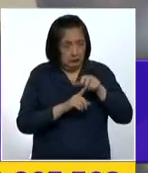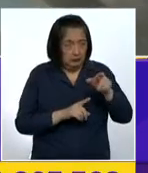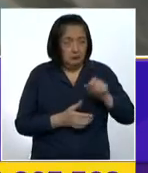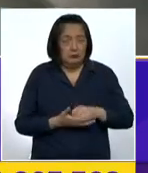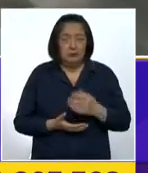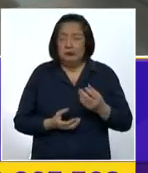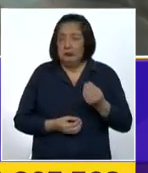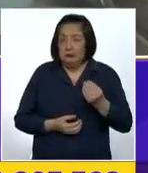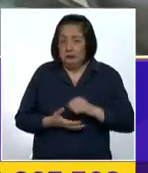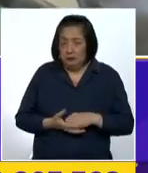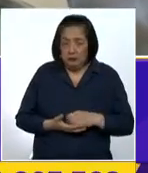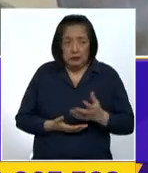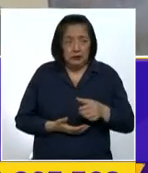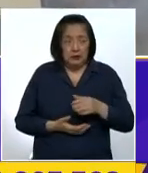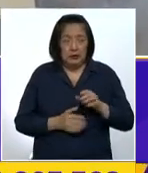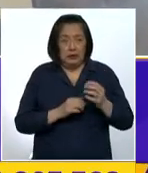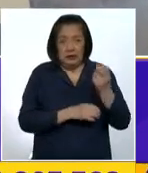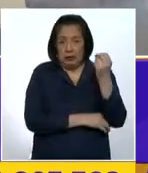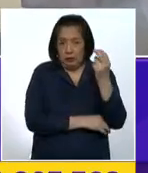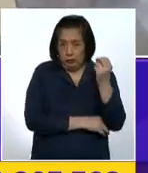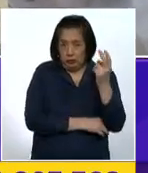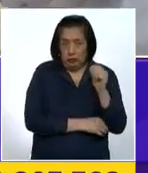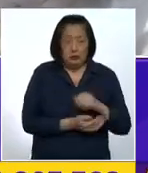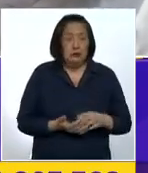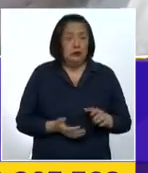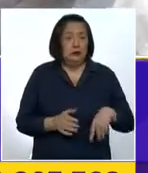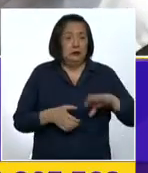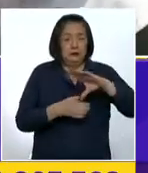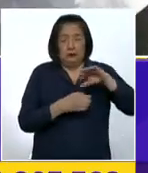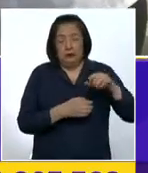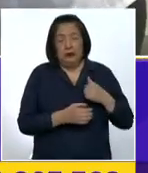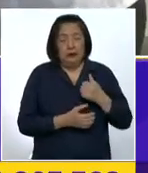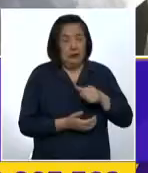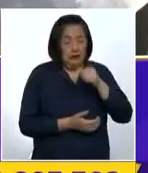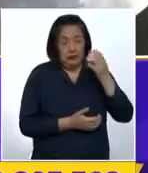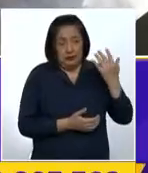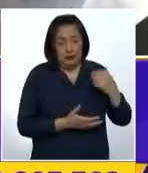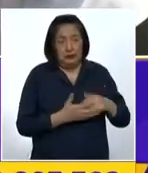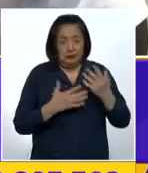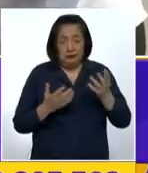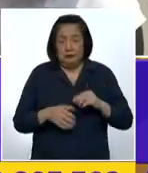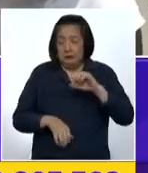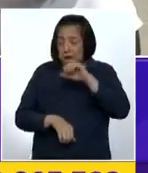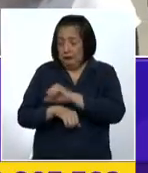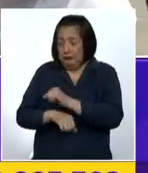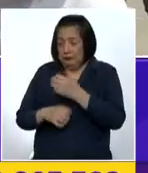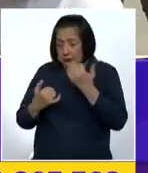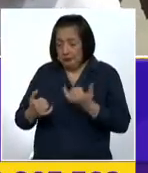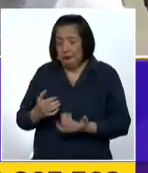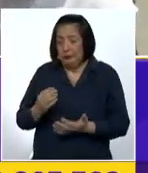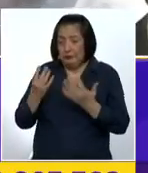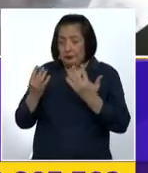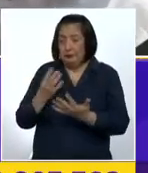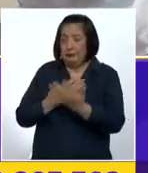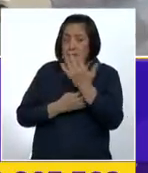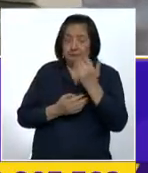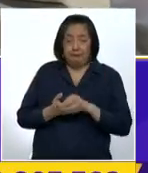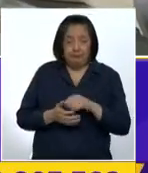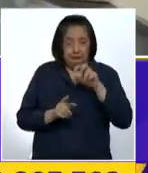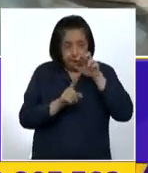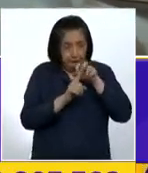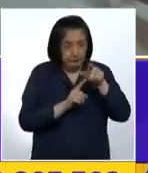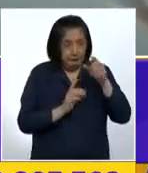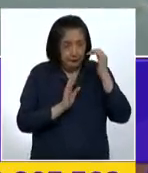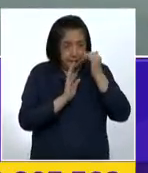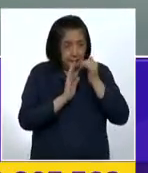que el delito ocurrió al mediodía en San Miguel la tarde de ayer. Entonces, la intervención ha sido hoy a las 9 de la mañana. Ustedes deben estar viendo